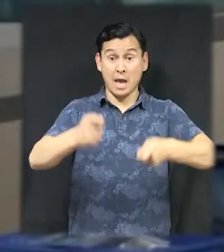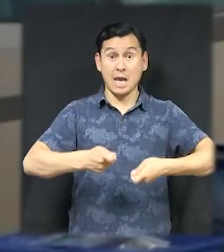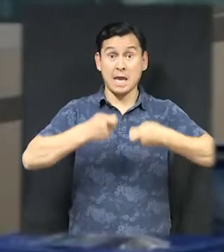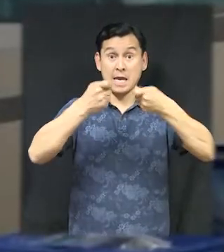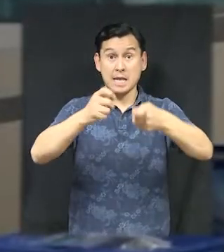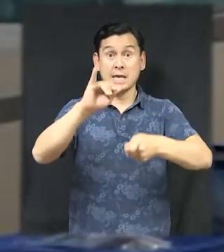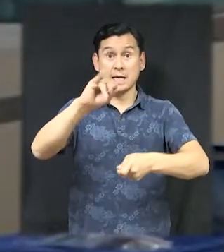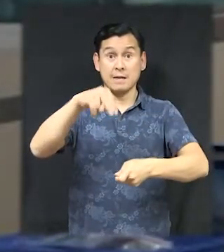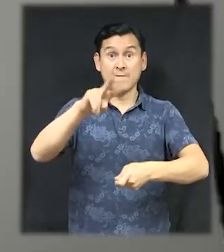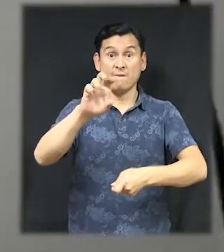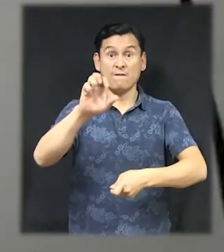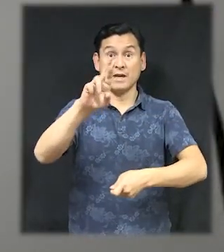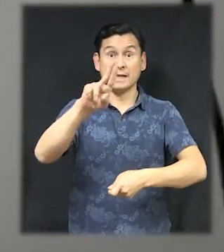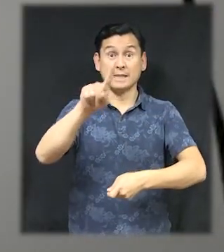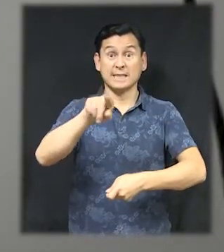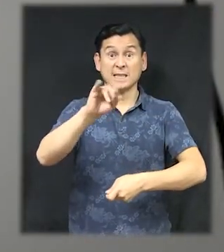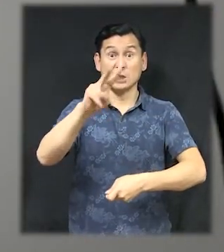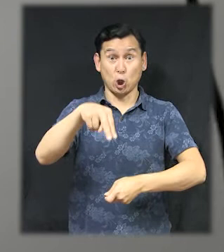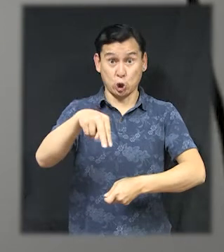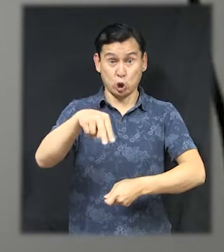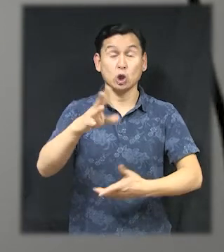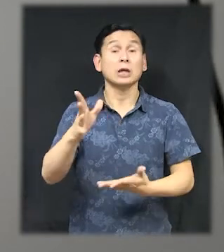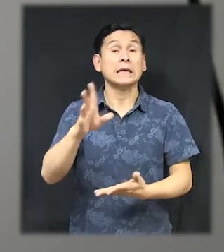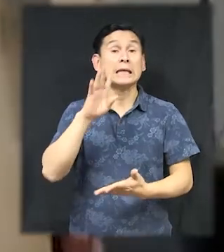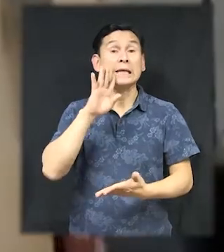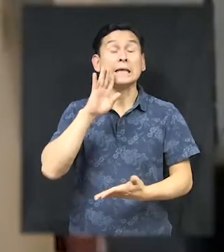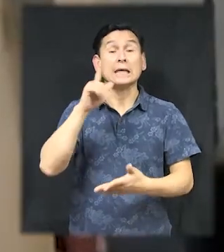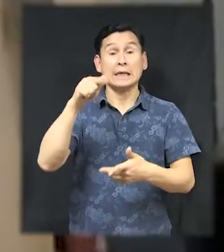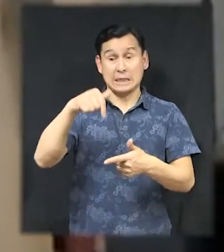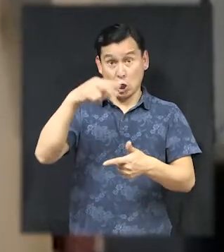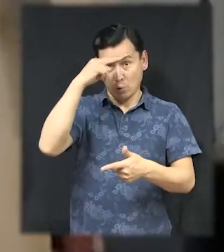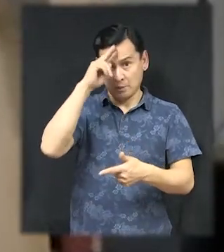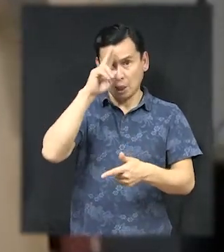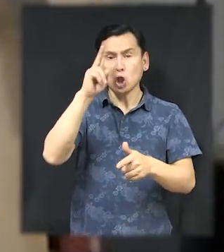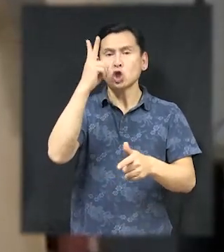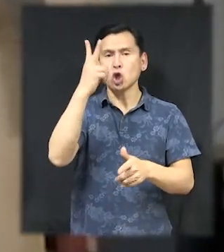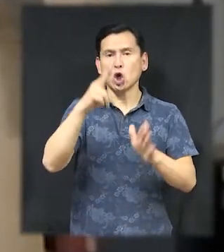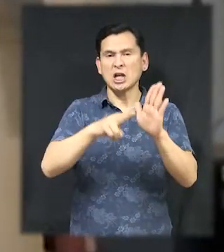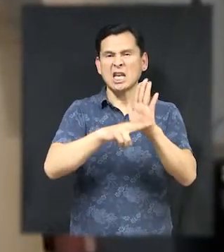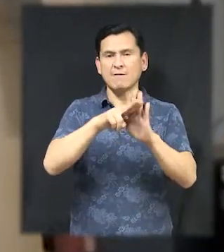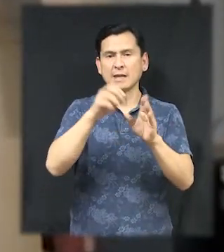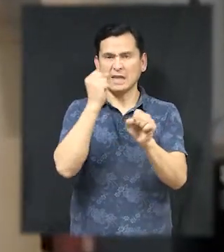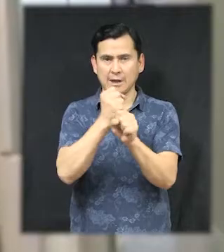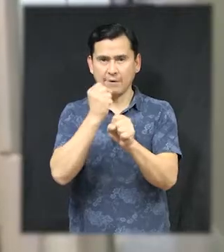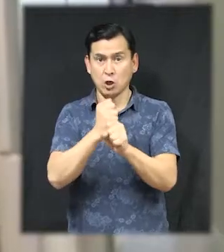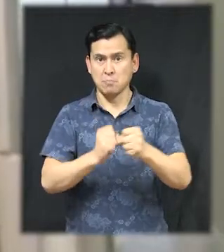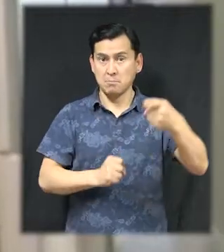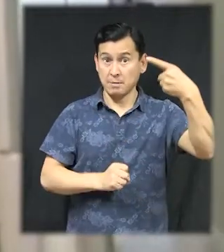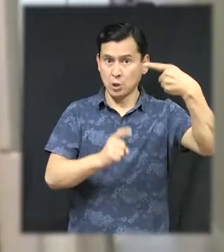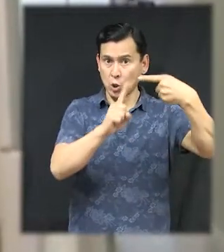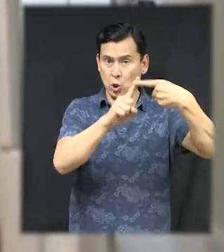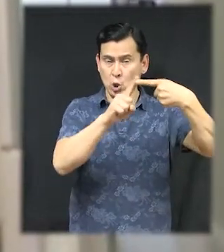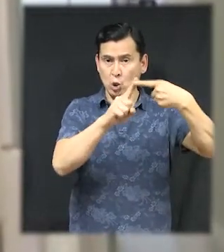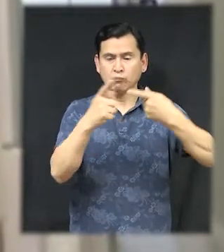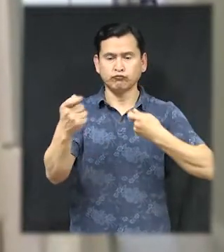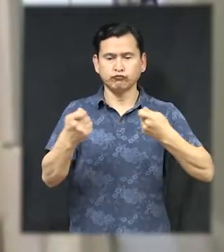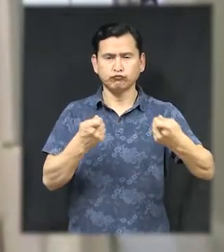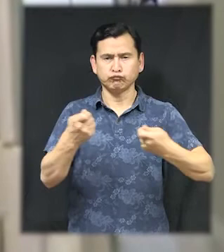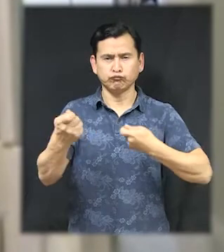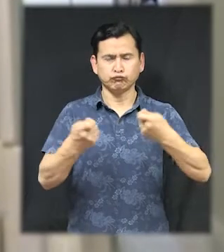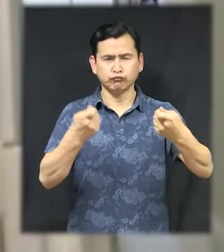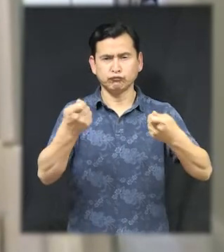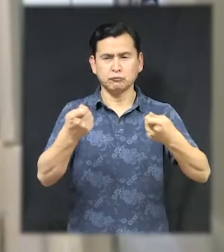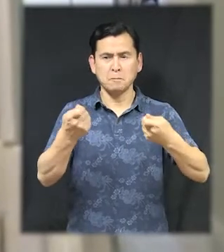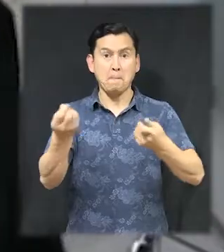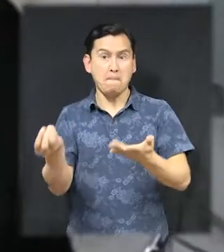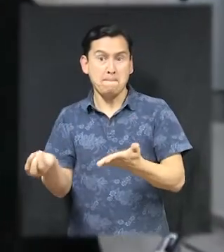tiene el establecimiento, así como también aquellas necesidades que surgieron de las distintas medidas que fueron necesarias implementar a propósito del